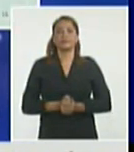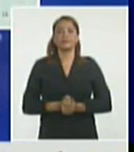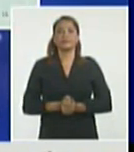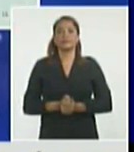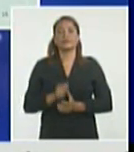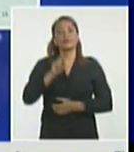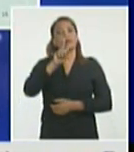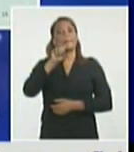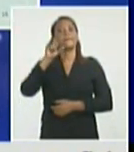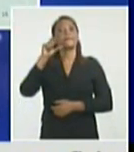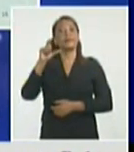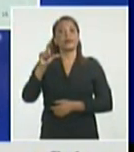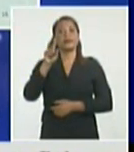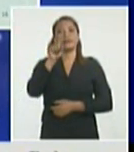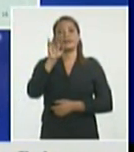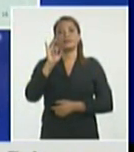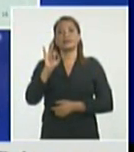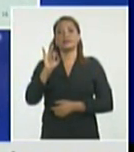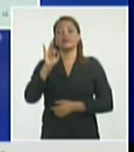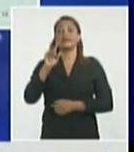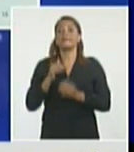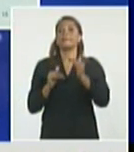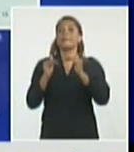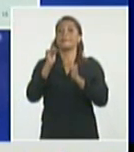Clara, 17 casos más,